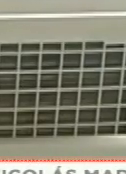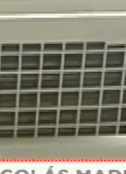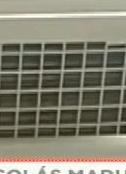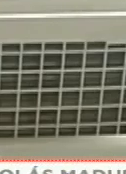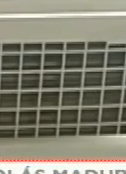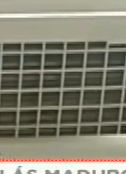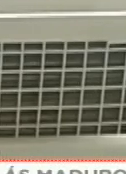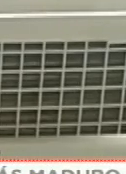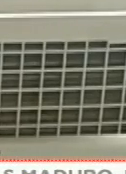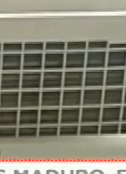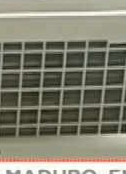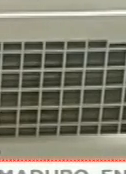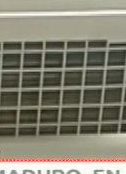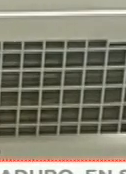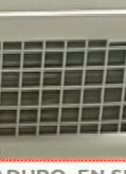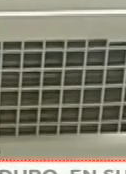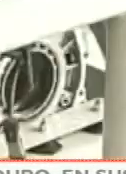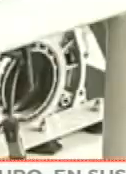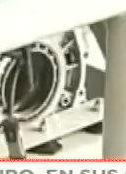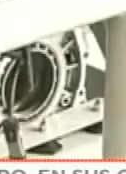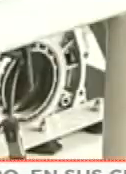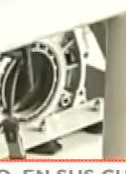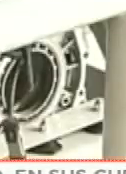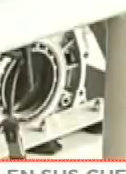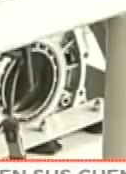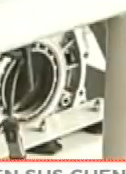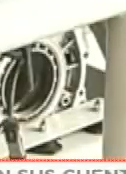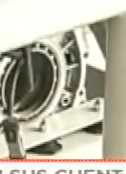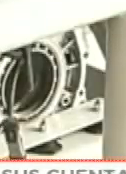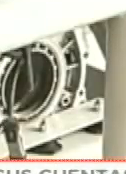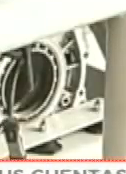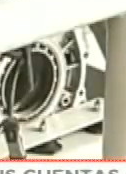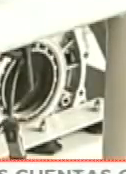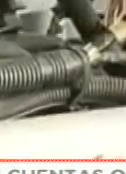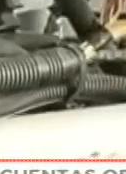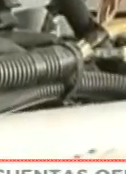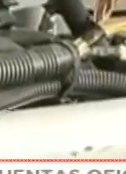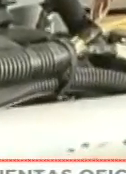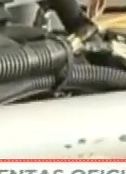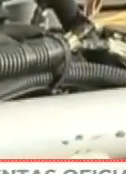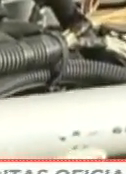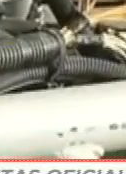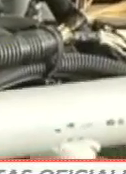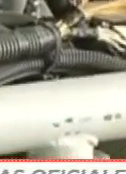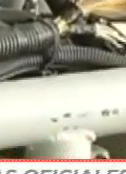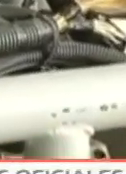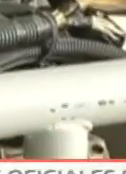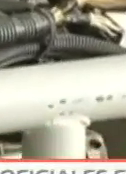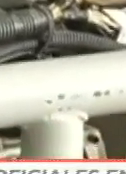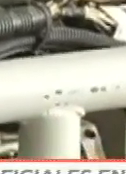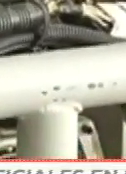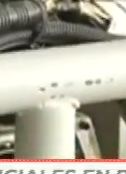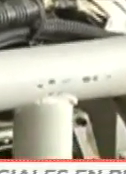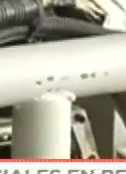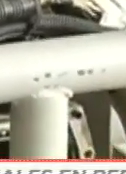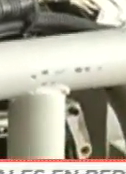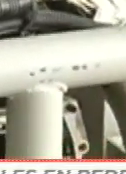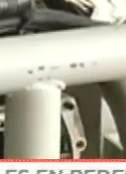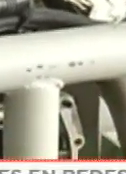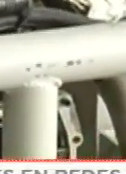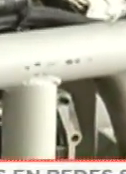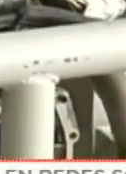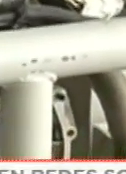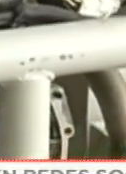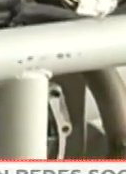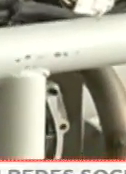en el marco de la universidad y del decreto que la crea también se fue creada la Fundación Venezolana